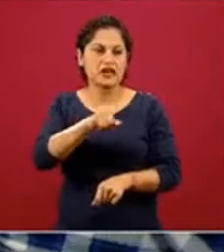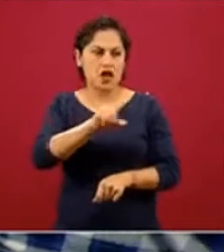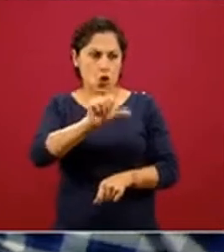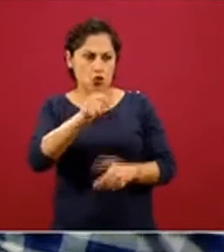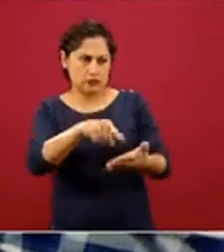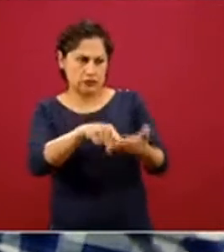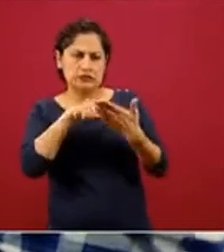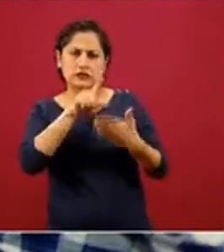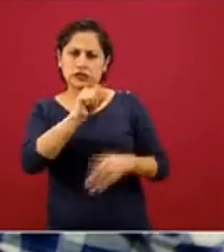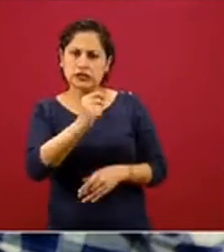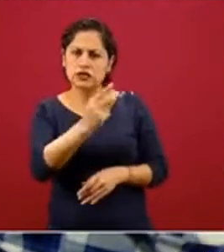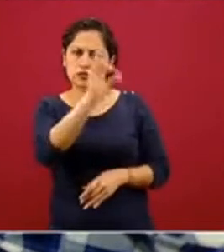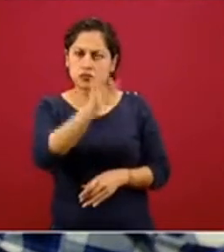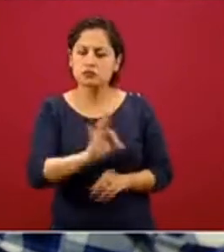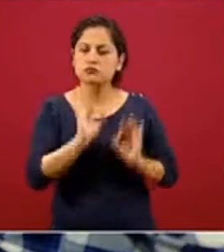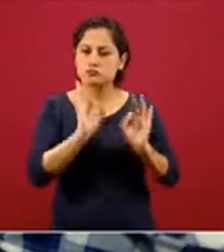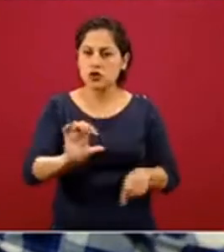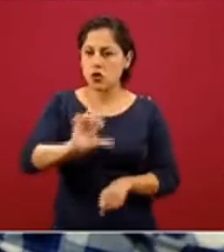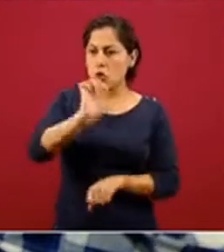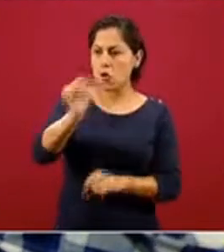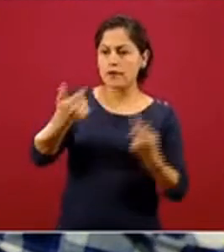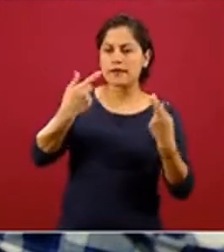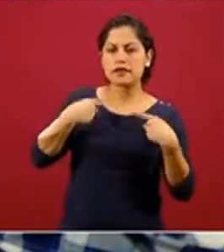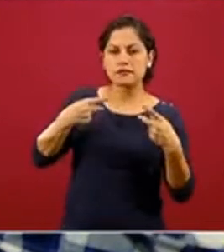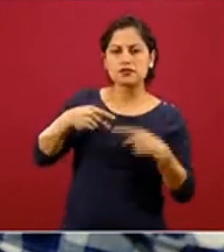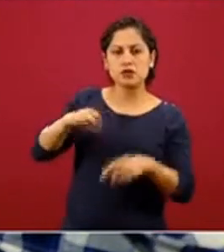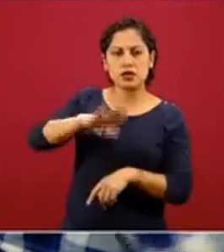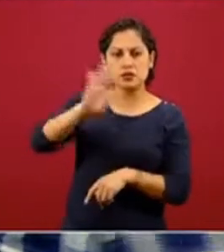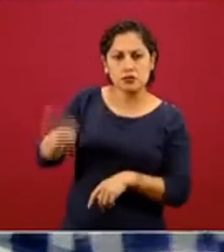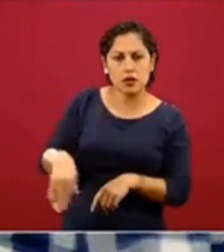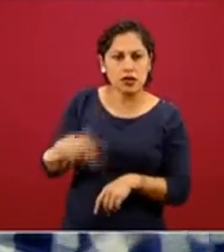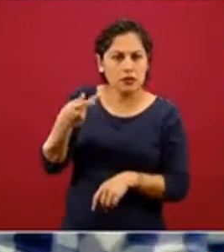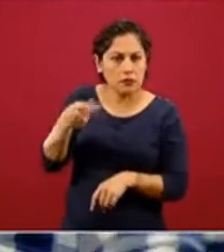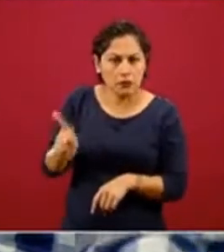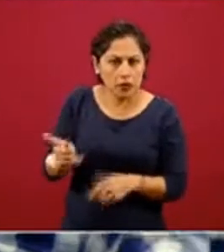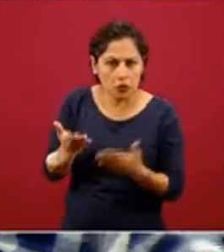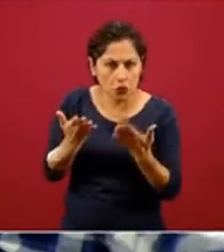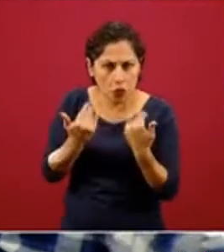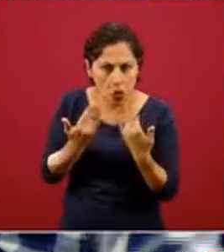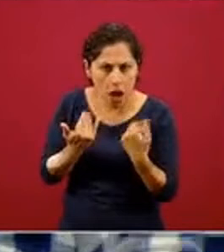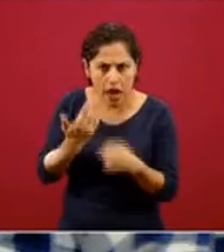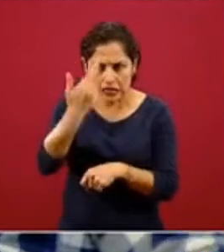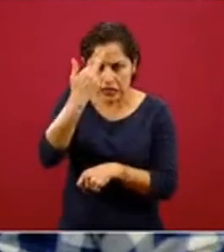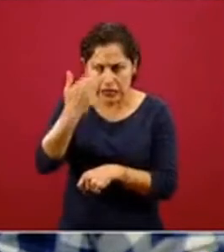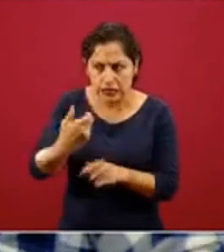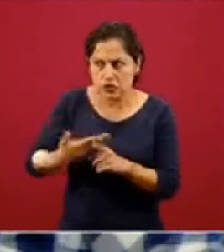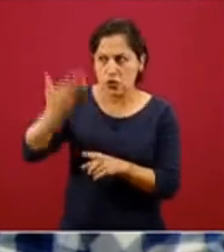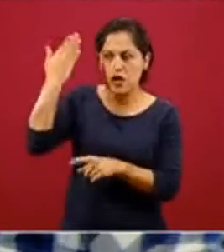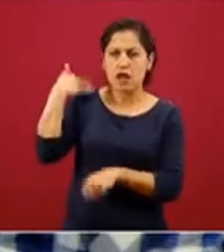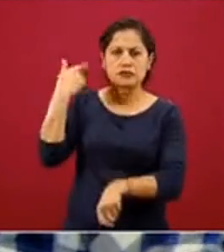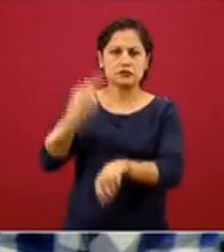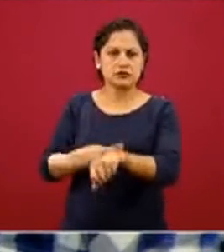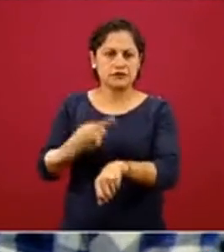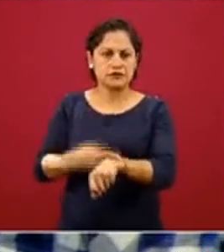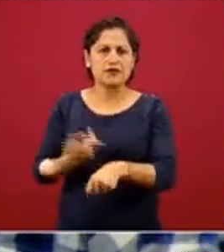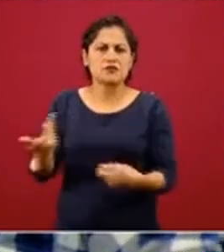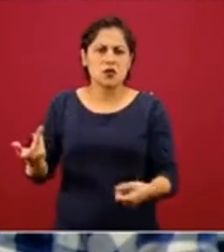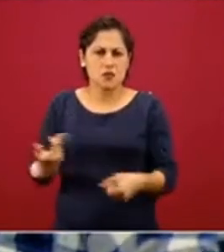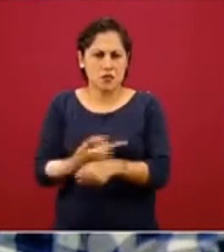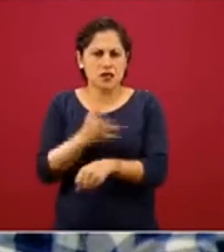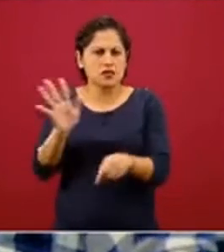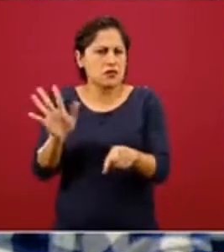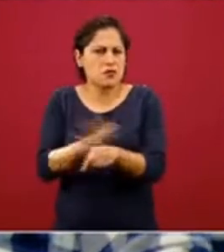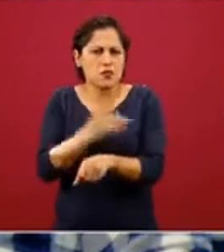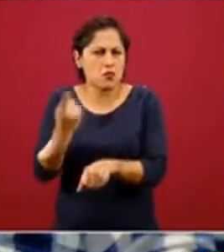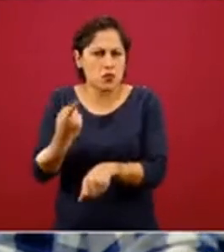que no presenta comorbilidades, quiero saber si tienen algún diagnóstico de qué es lo que finalmente puede haber llevado a